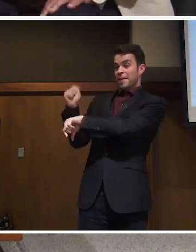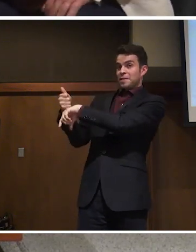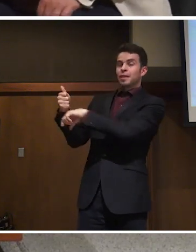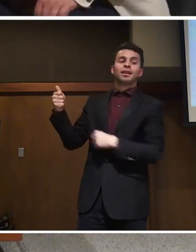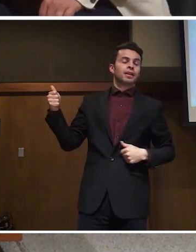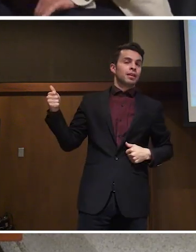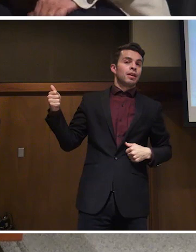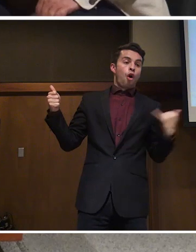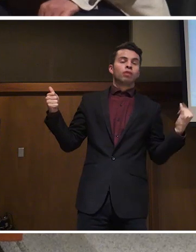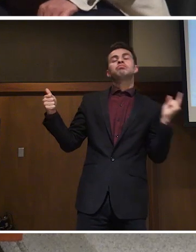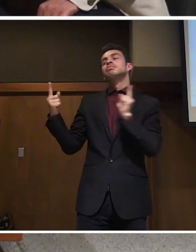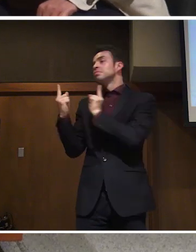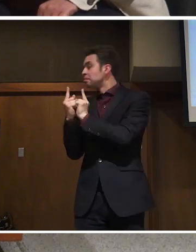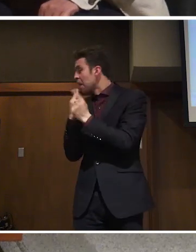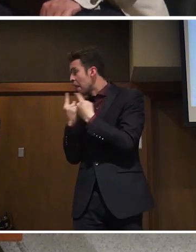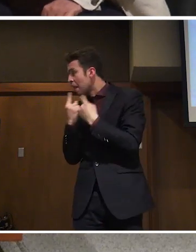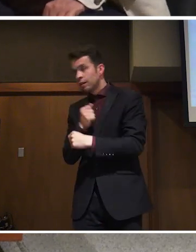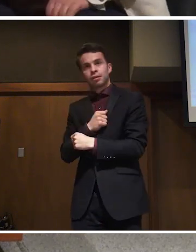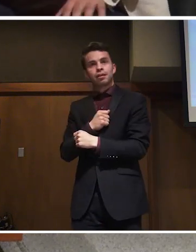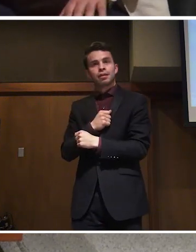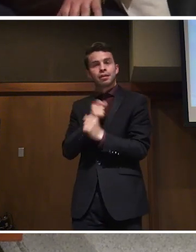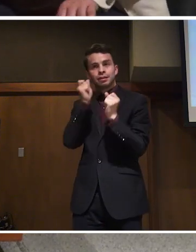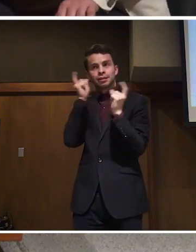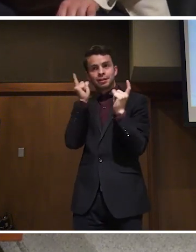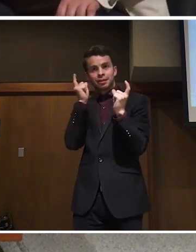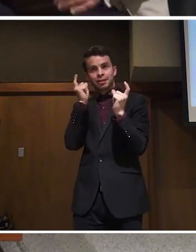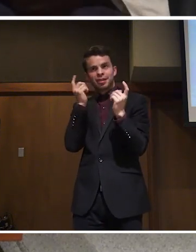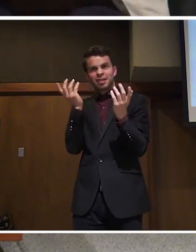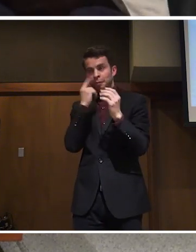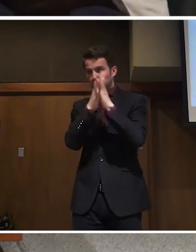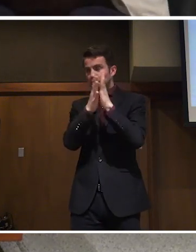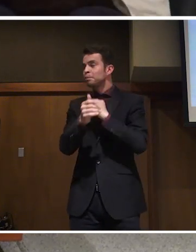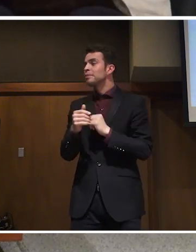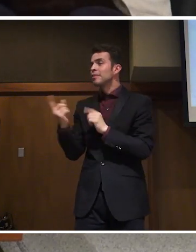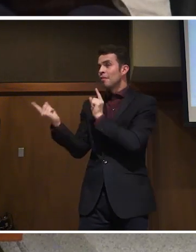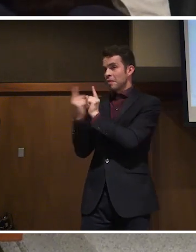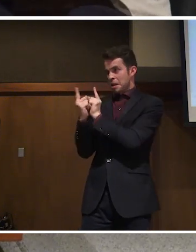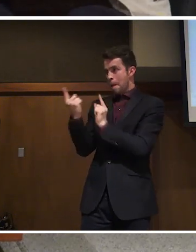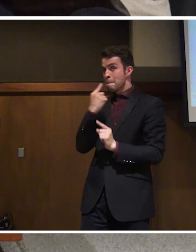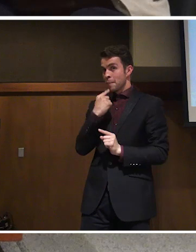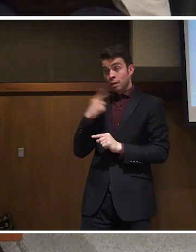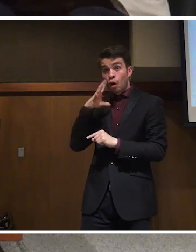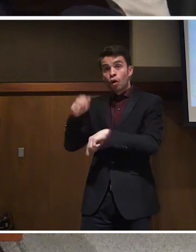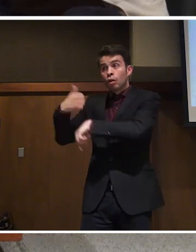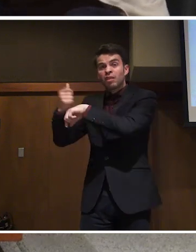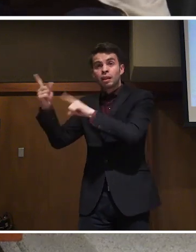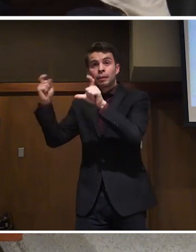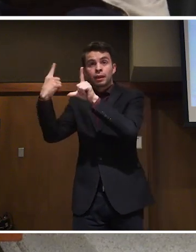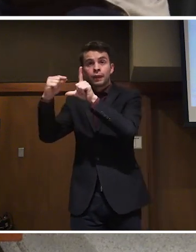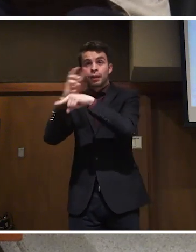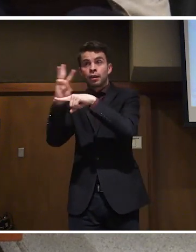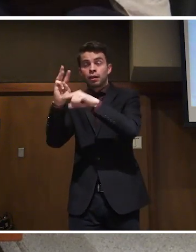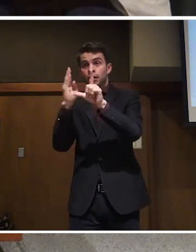una cosa que para mí fue muy intrigante y muy sorprendente. La biblioteca digital, uno de los efectos